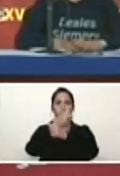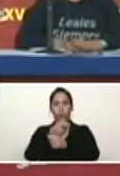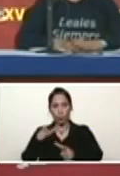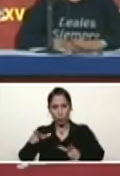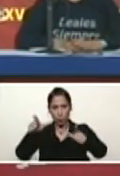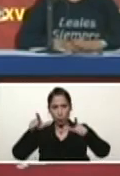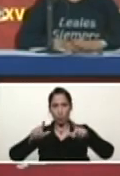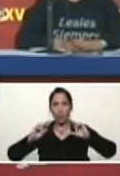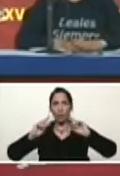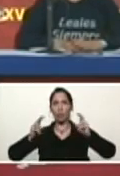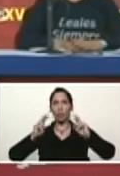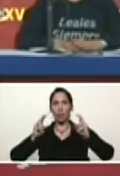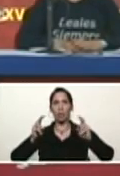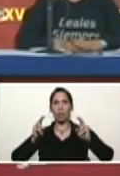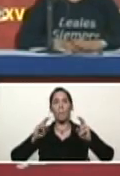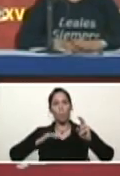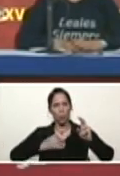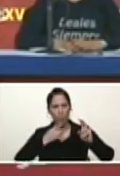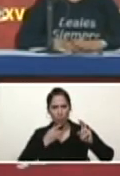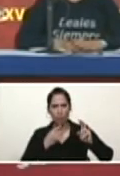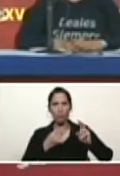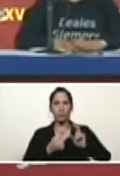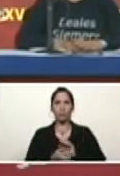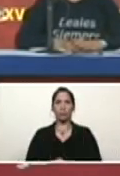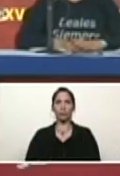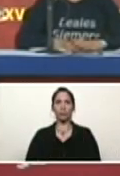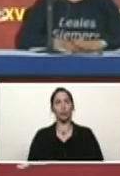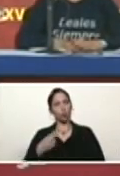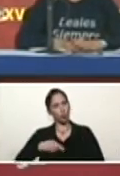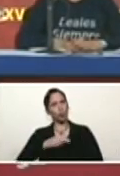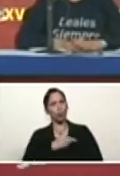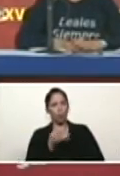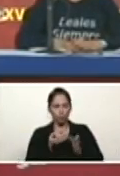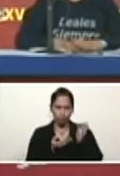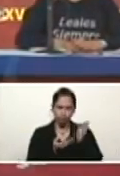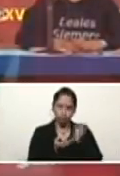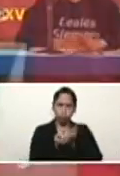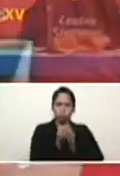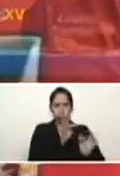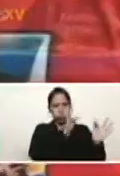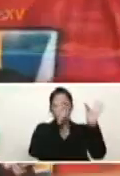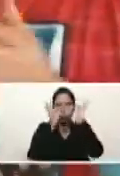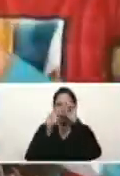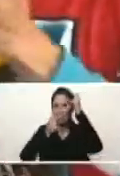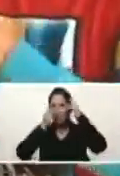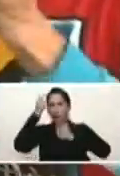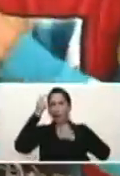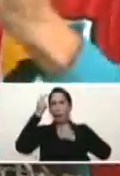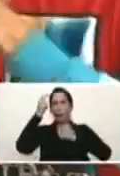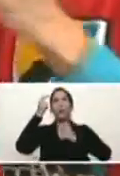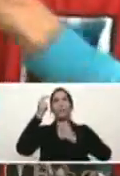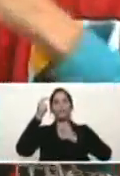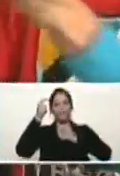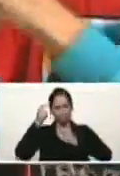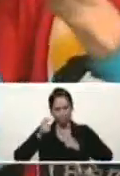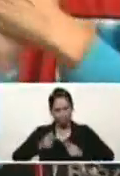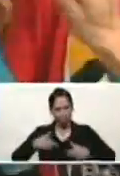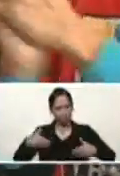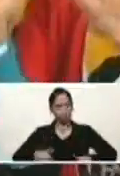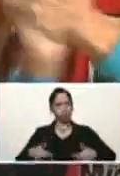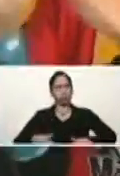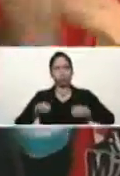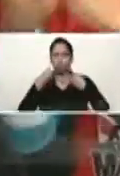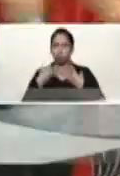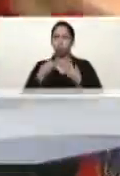título, ahí podemos decir, hemos sido leales al legado de Chávez. Ha valido la pena